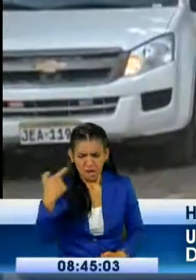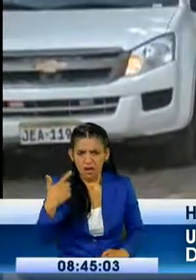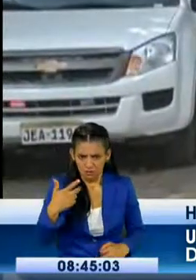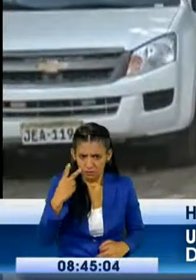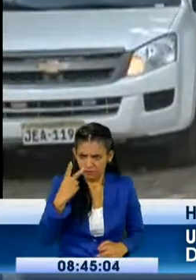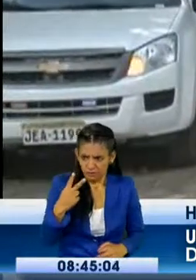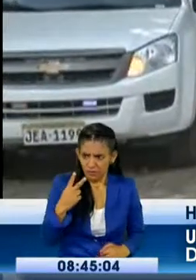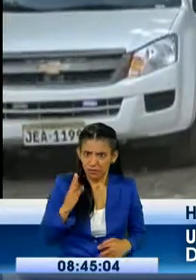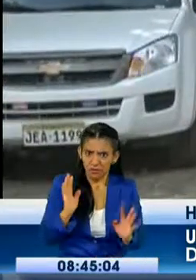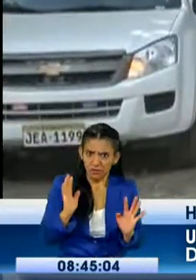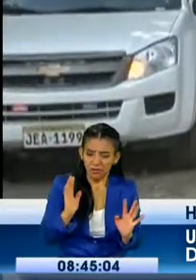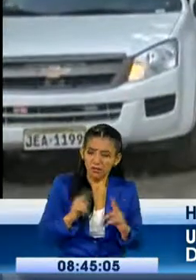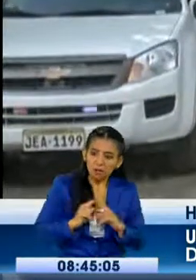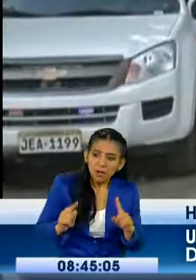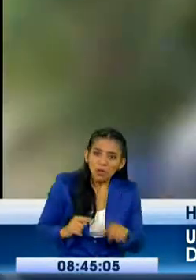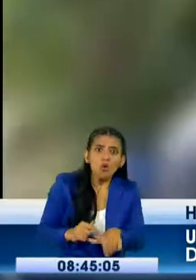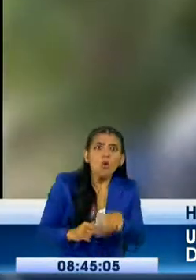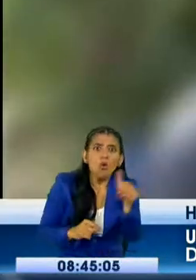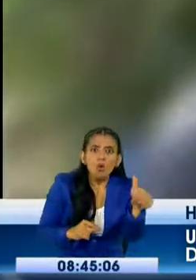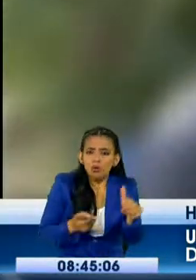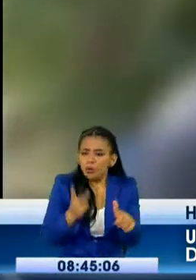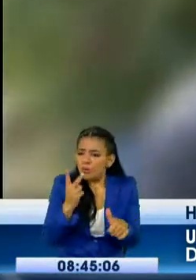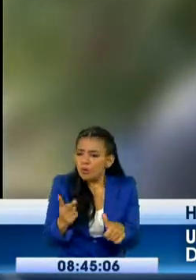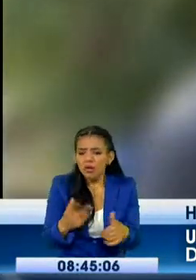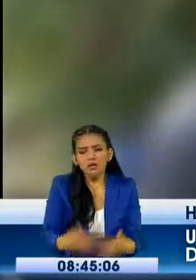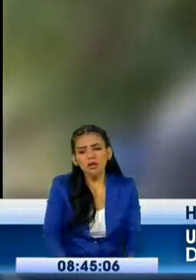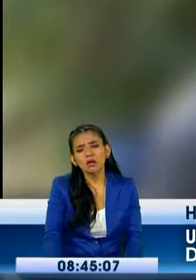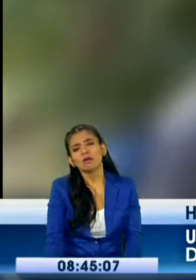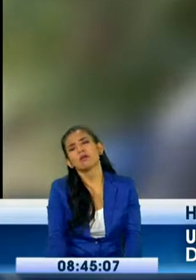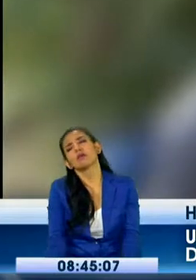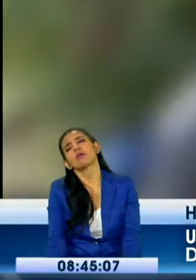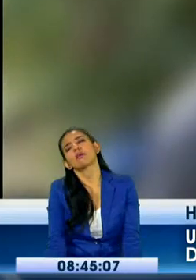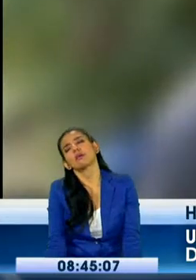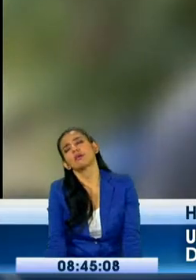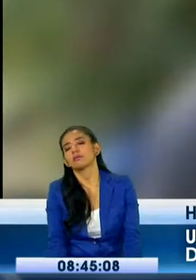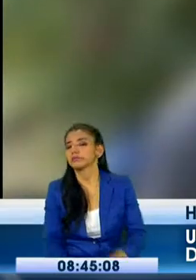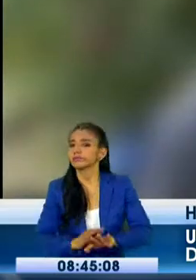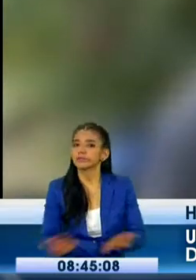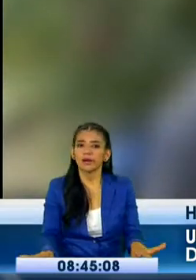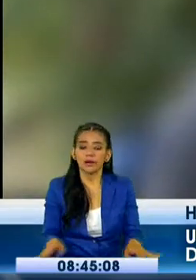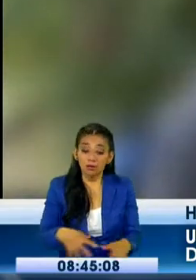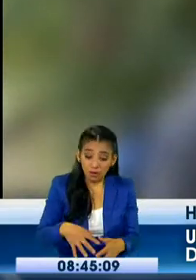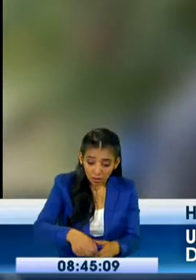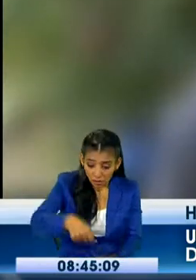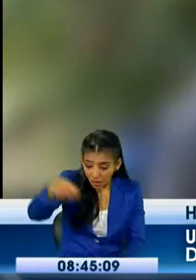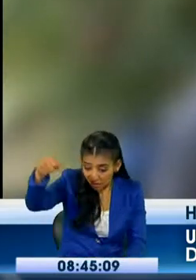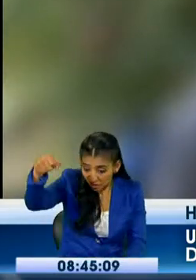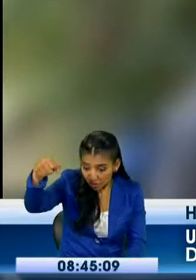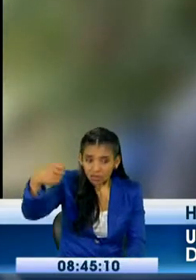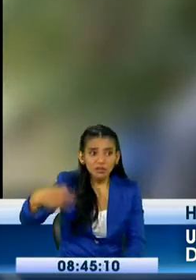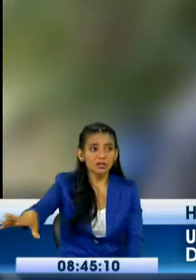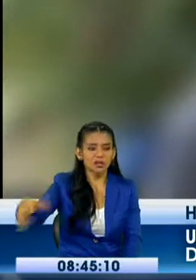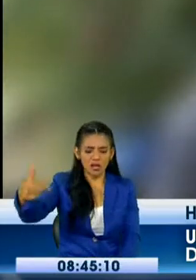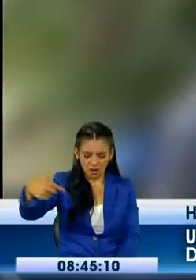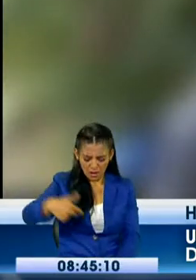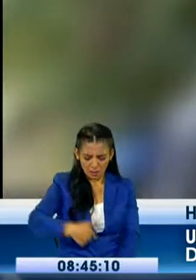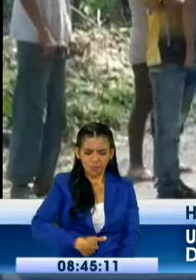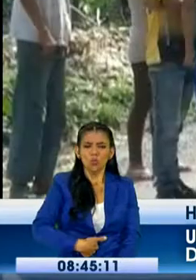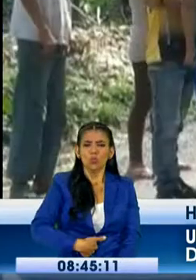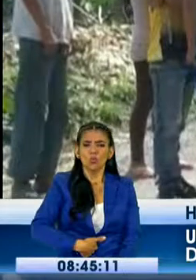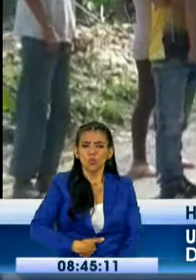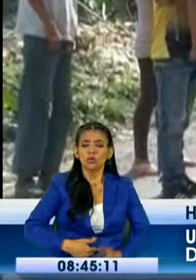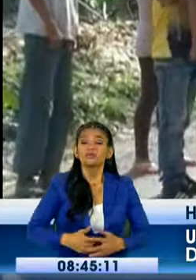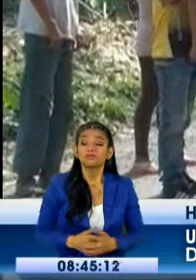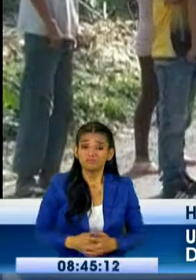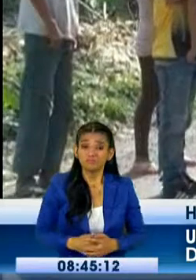fue vivo. Y el otro, cuando veo ahí, temblando el suelo, fía. Le hace la camisa así, era el tiro aquí en todo la, sobre el ombligo.